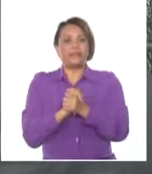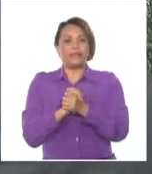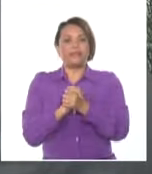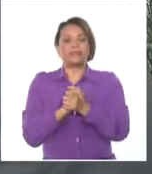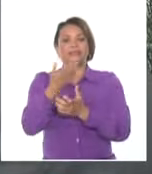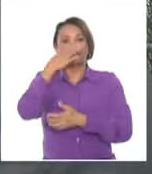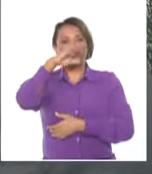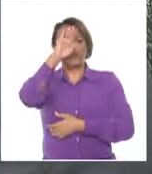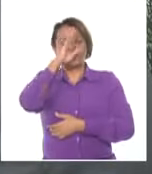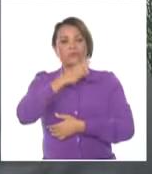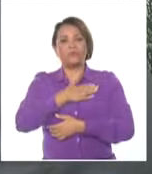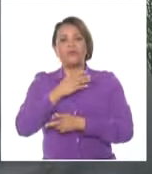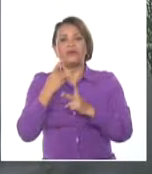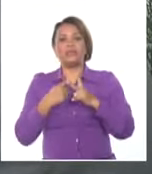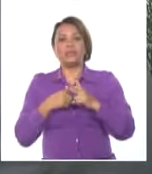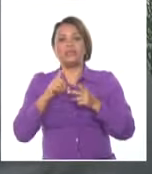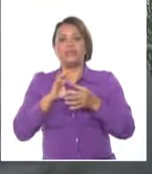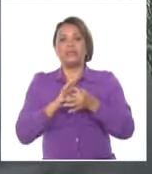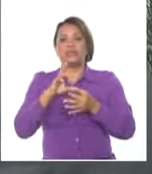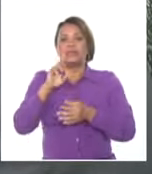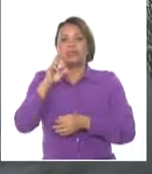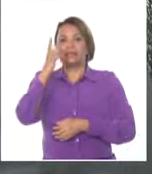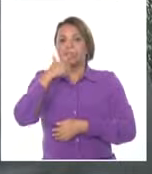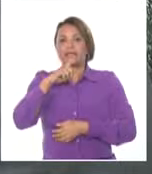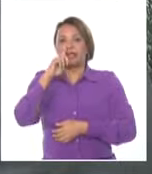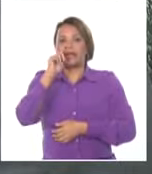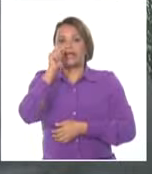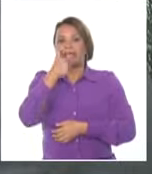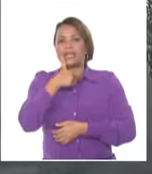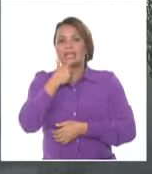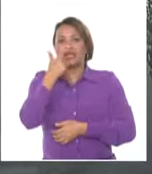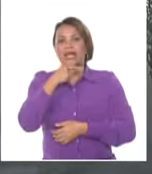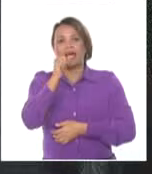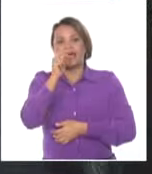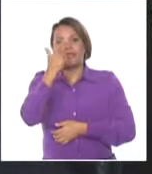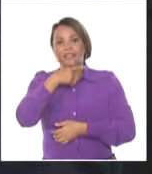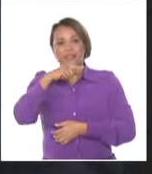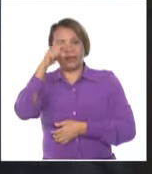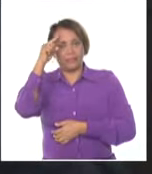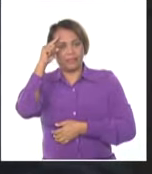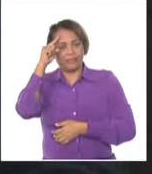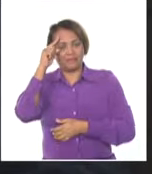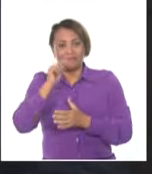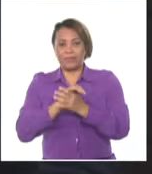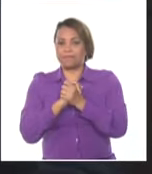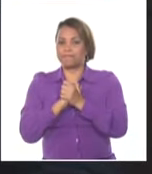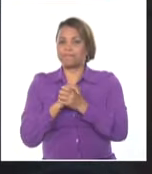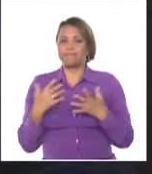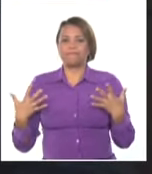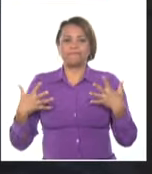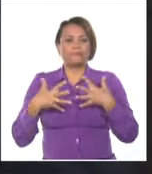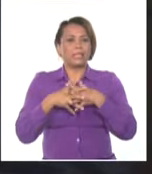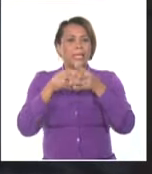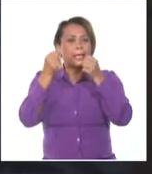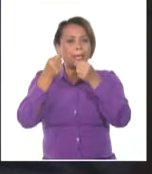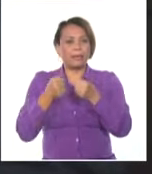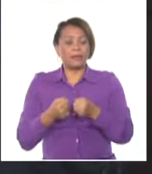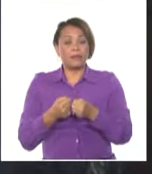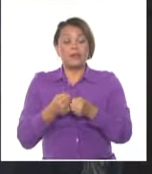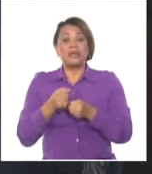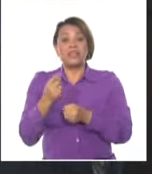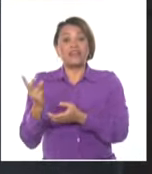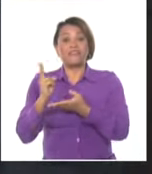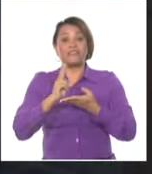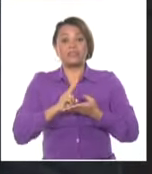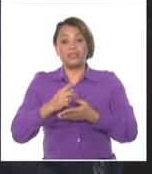Granada. Son relaciones muy fuertes. Y creo que esta visita de usted